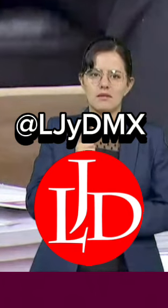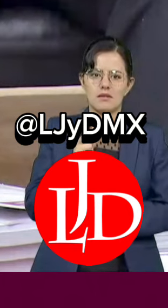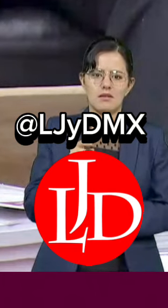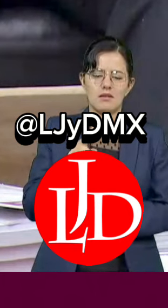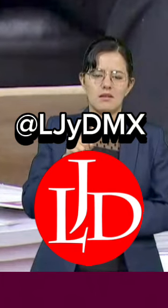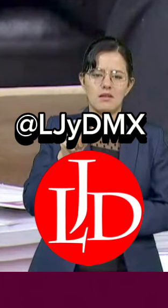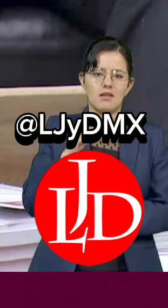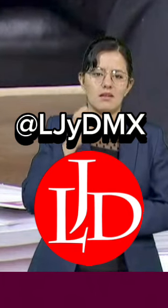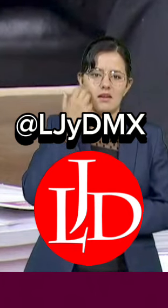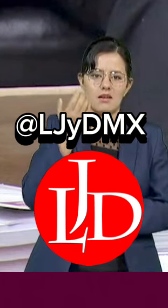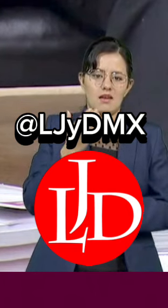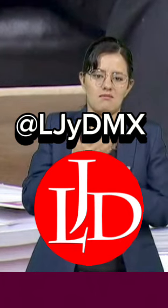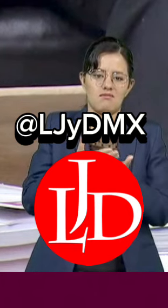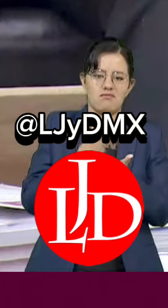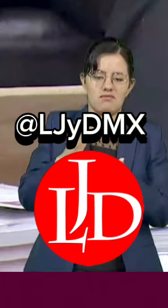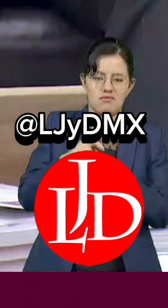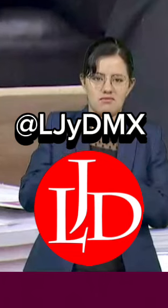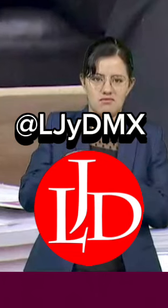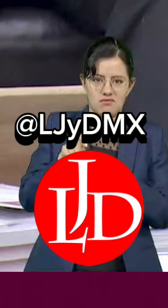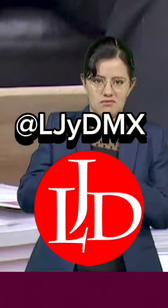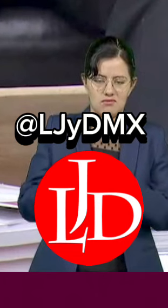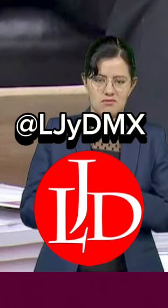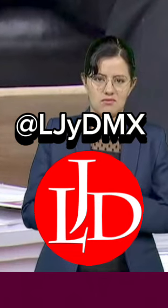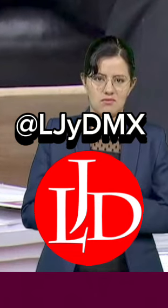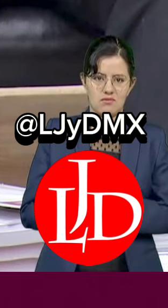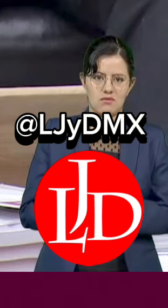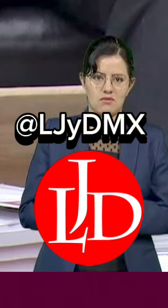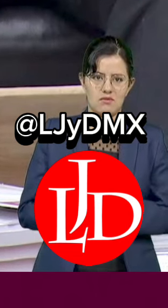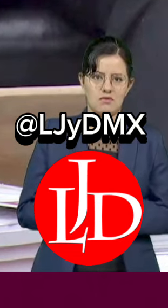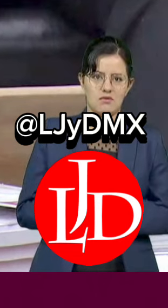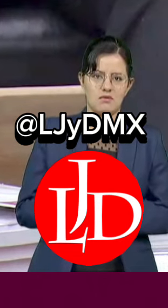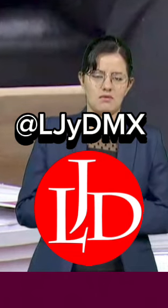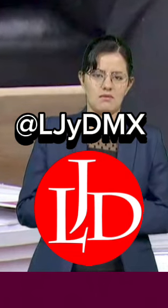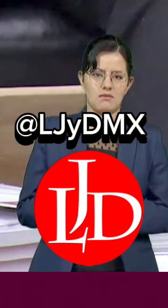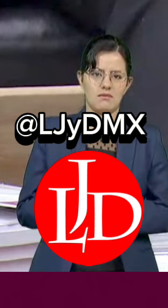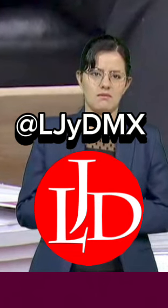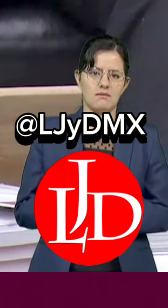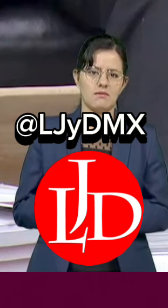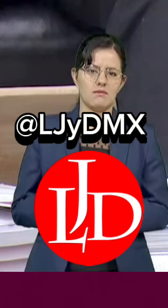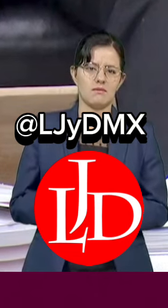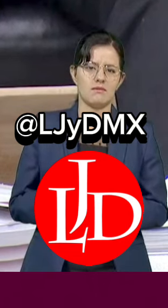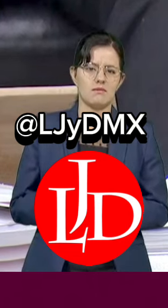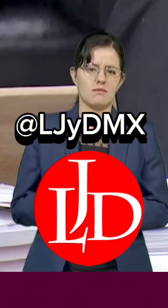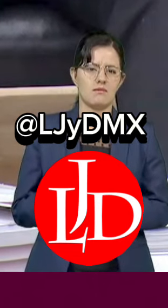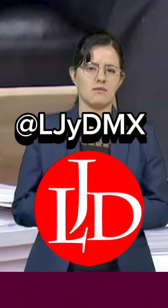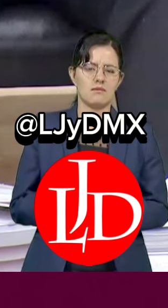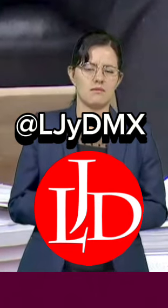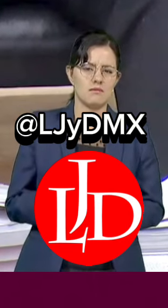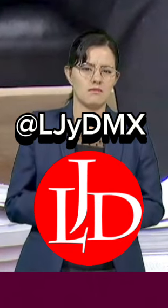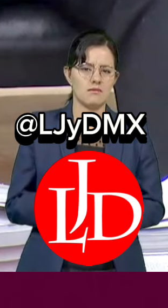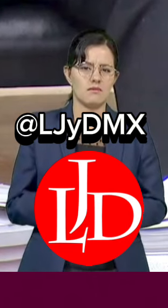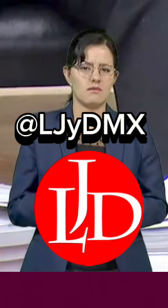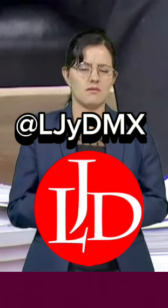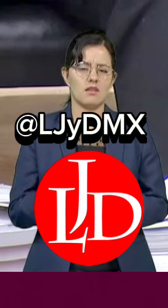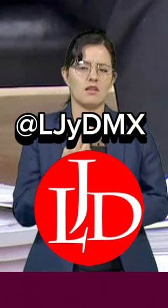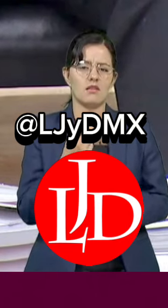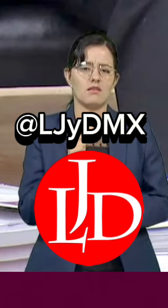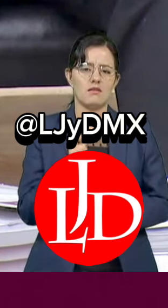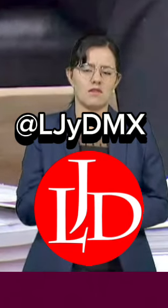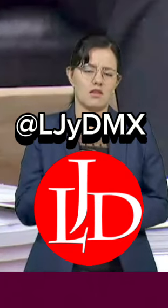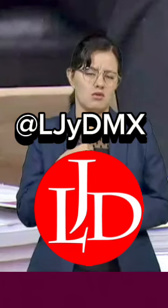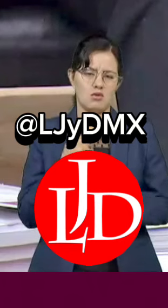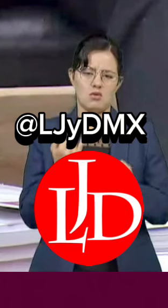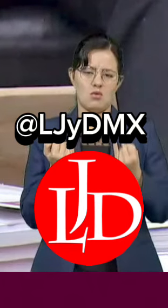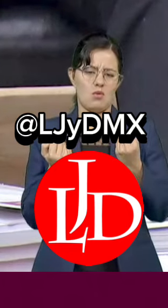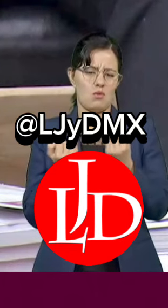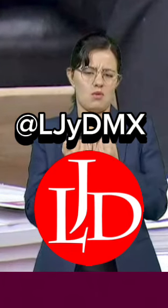que pretendía realizar. Eso lo único que acredita es que yo soy igual en todos